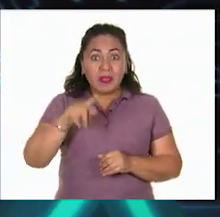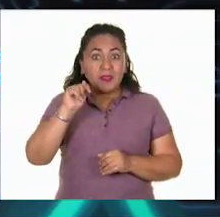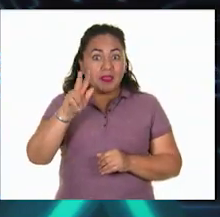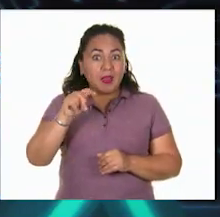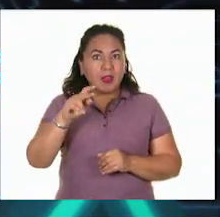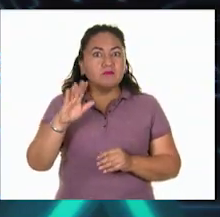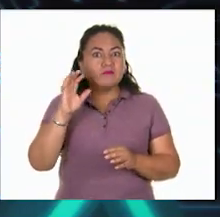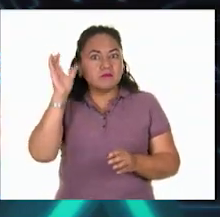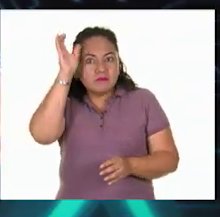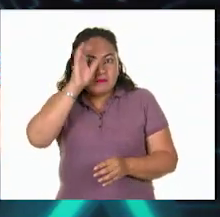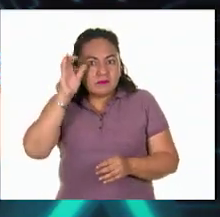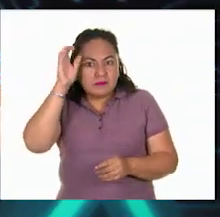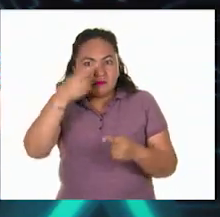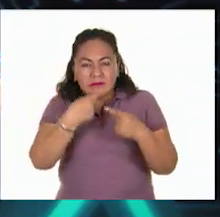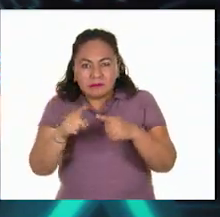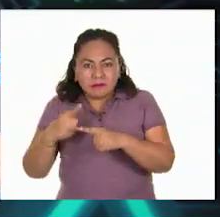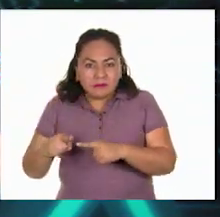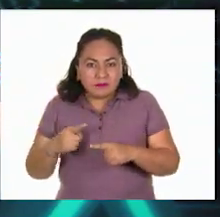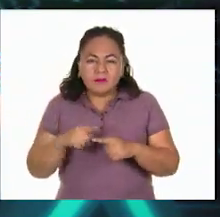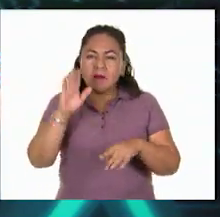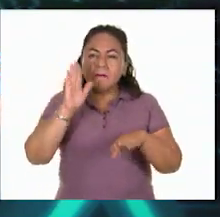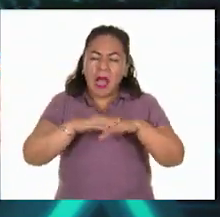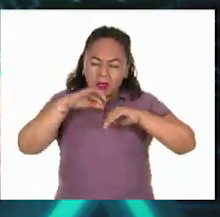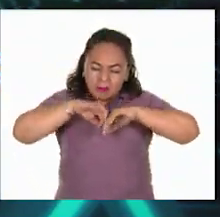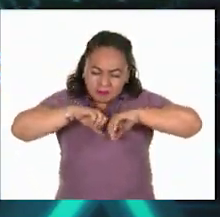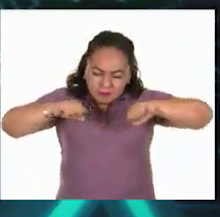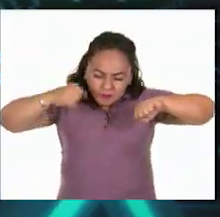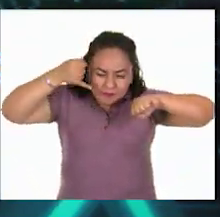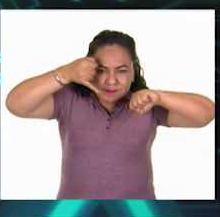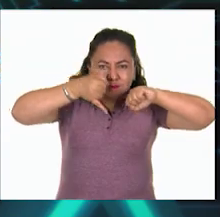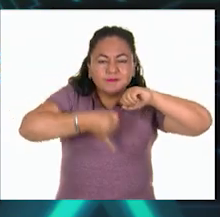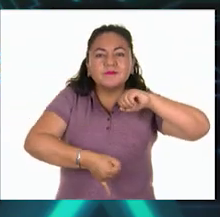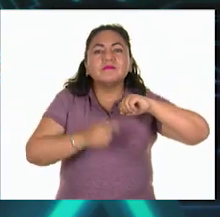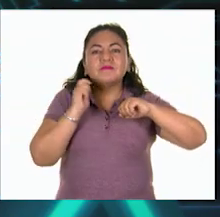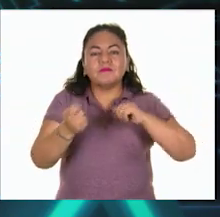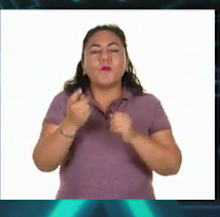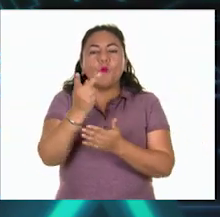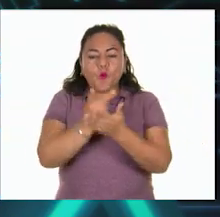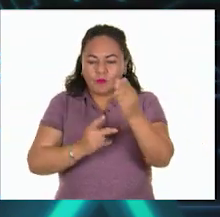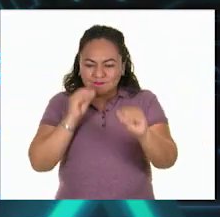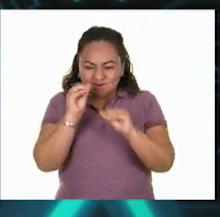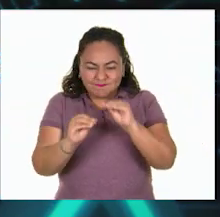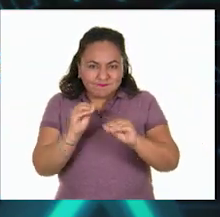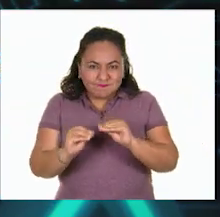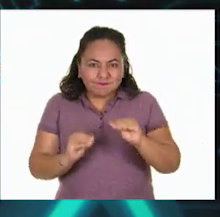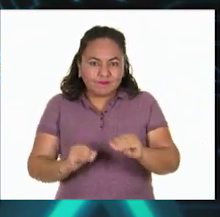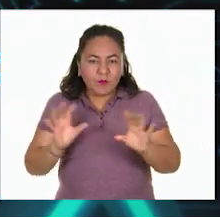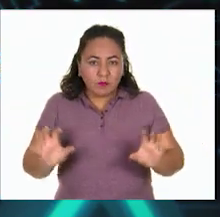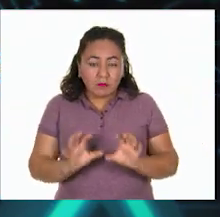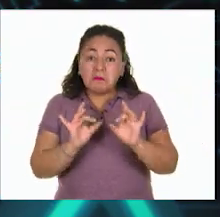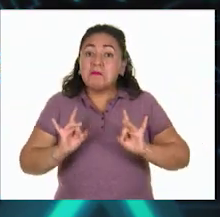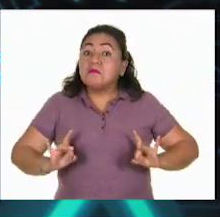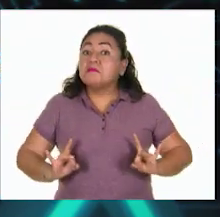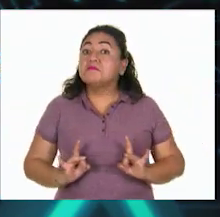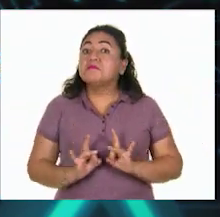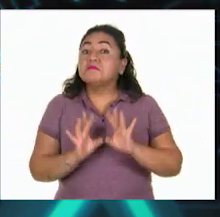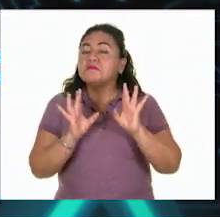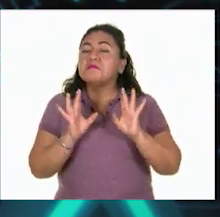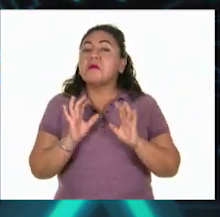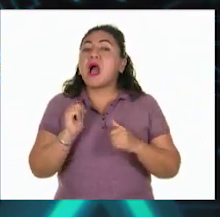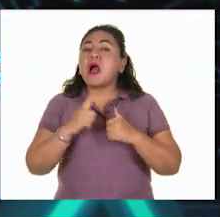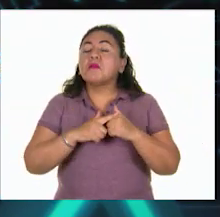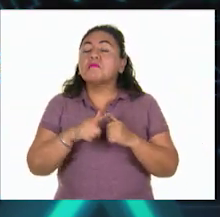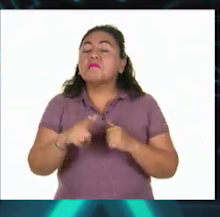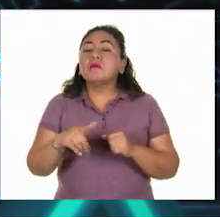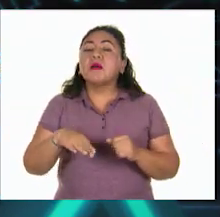Telequantrix vas a comenzar a adentrarte en el mundo de la programación y si por alguna razón ¿te pierdes